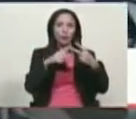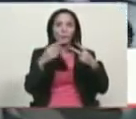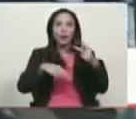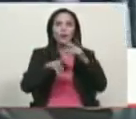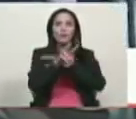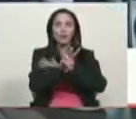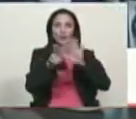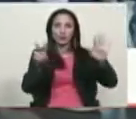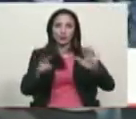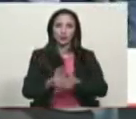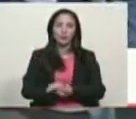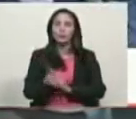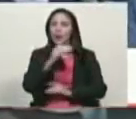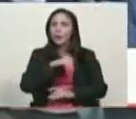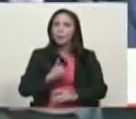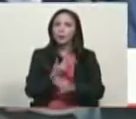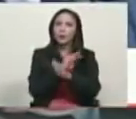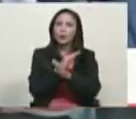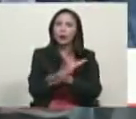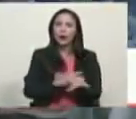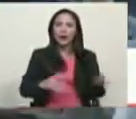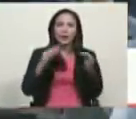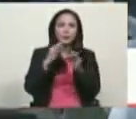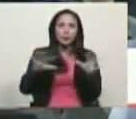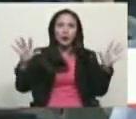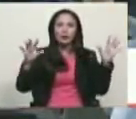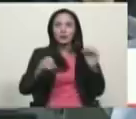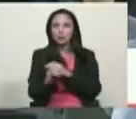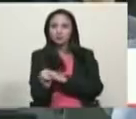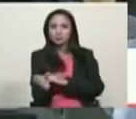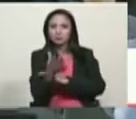jugar en los animalitos, en la lotería.